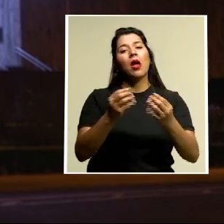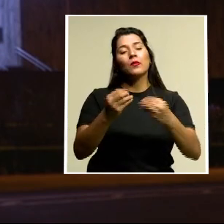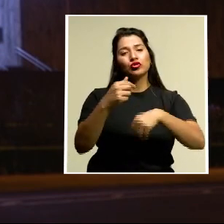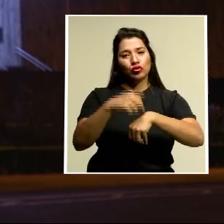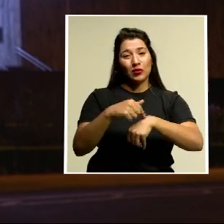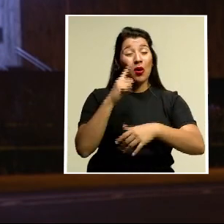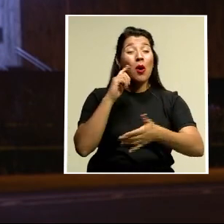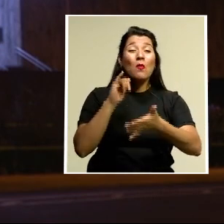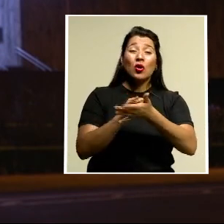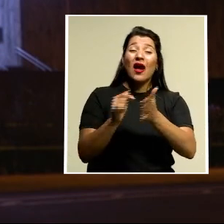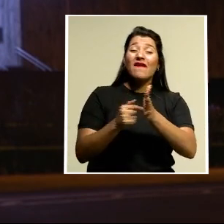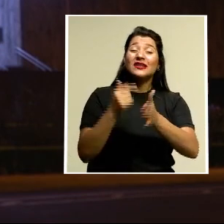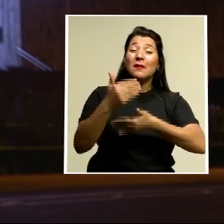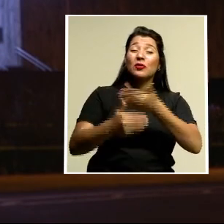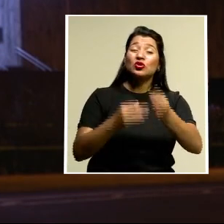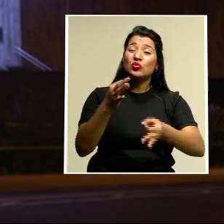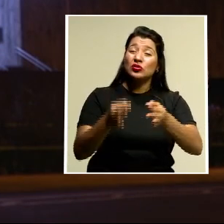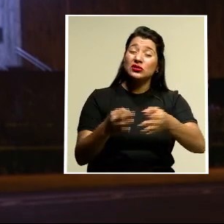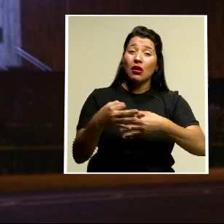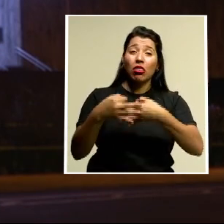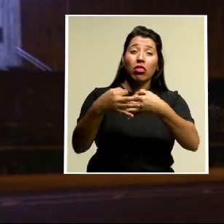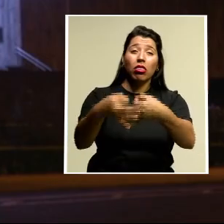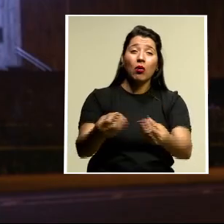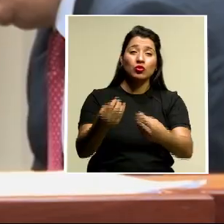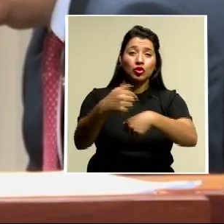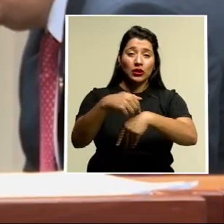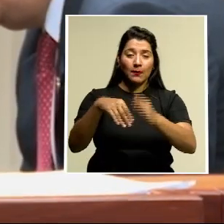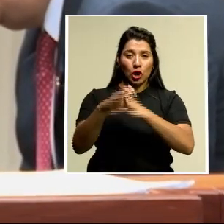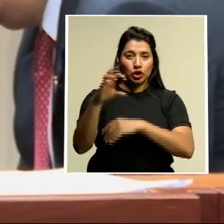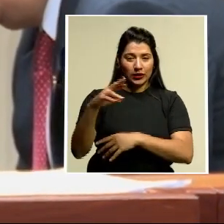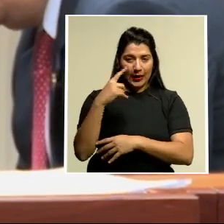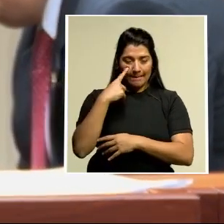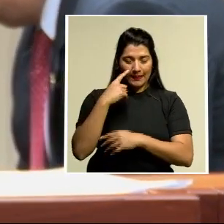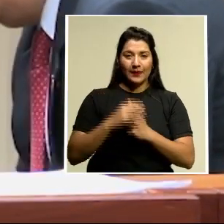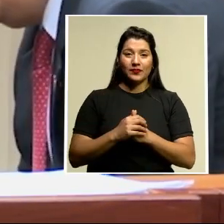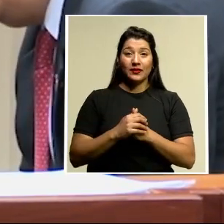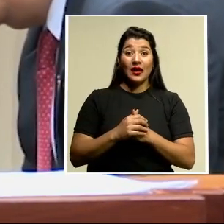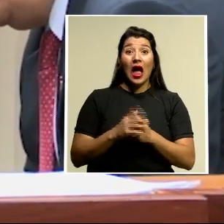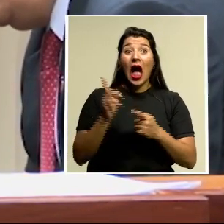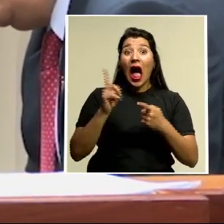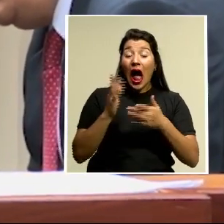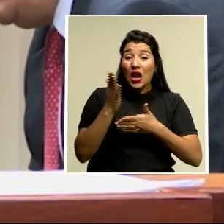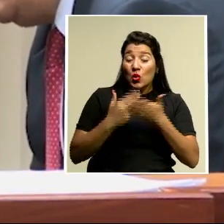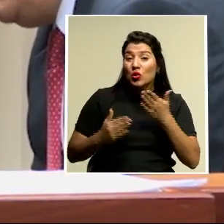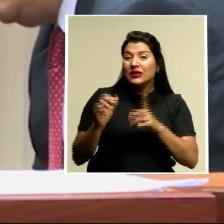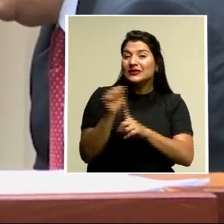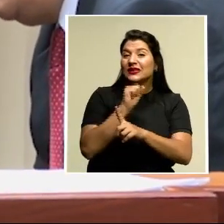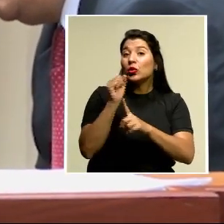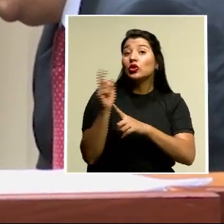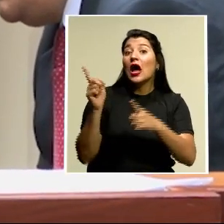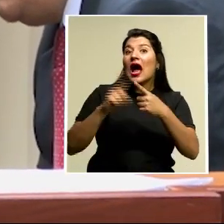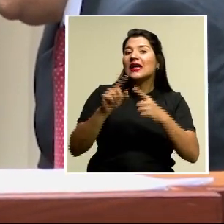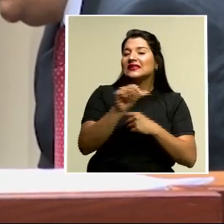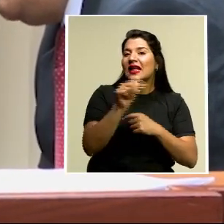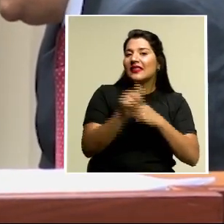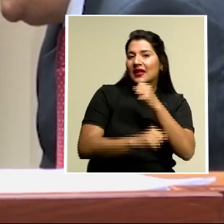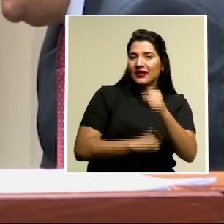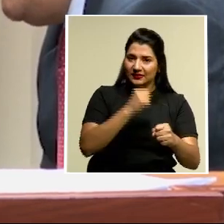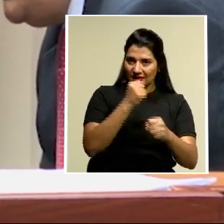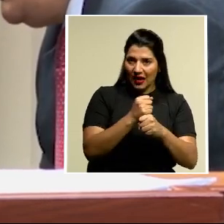proponen reformas al Código Penal y al Código Procesal Penal. El periodista Andrés Ortiz nos informa. Muy buenas noches, Andrés,